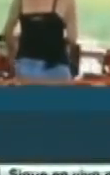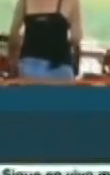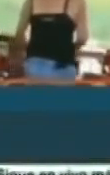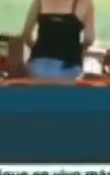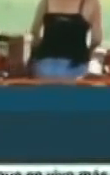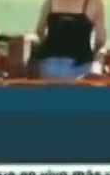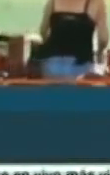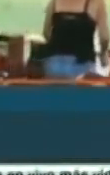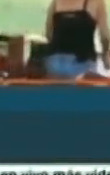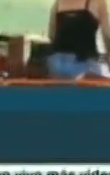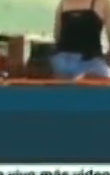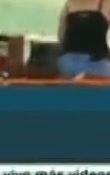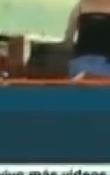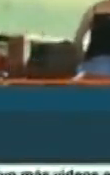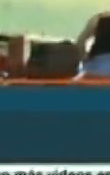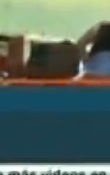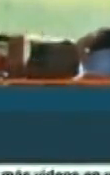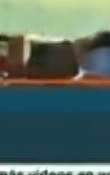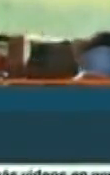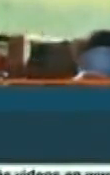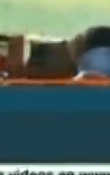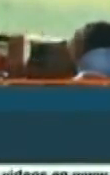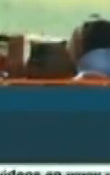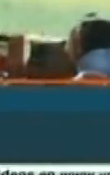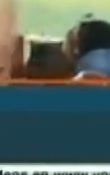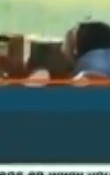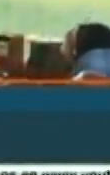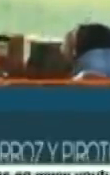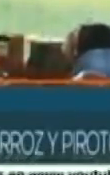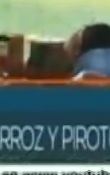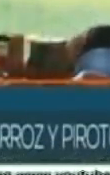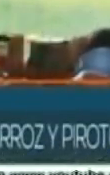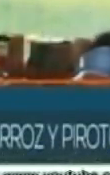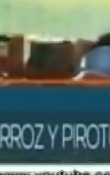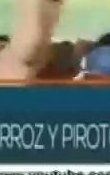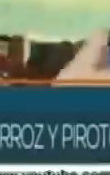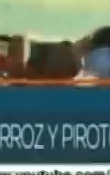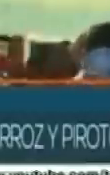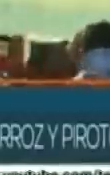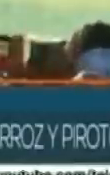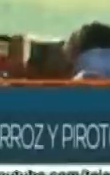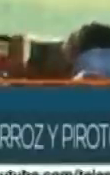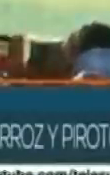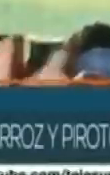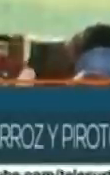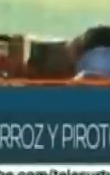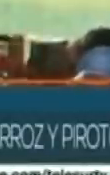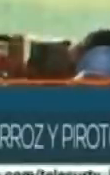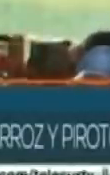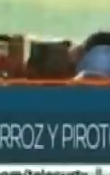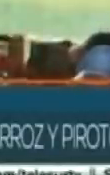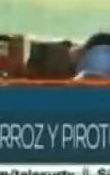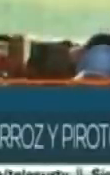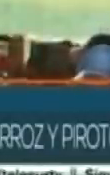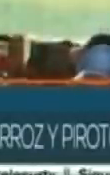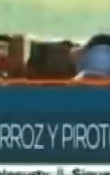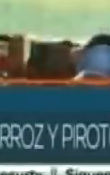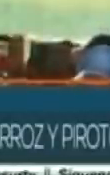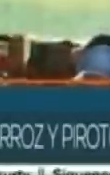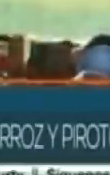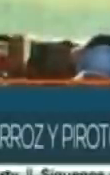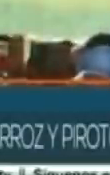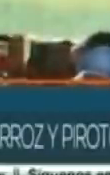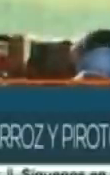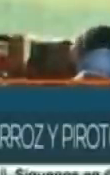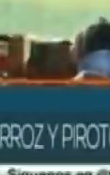Los campesinos siempre produjeron su arroz y porotos, pero con el aumento de la producción de soya y maíz, muchos dejaron de producir